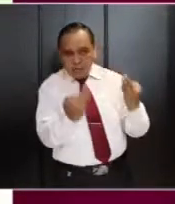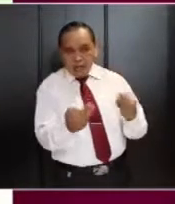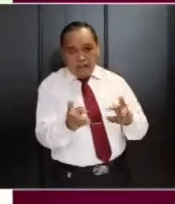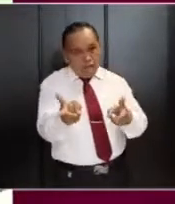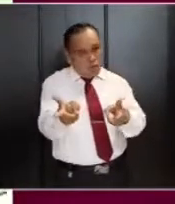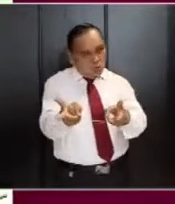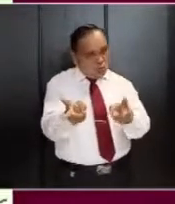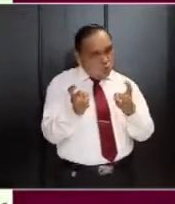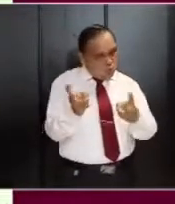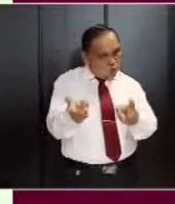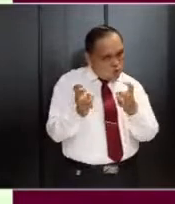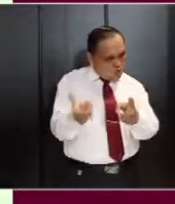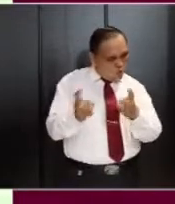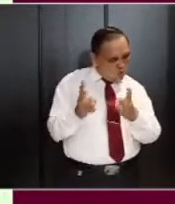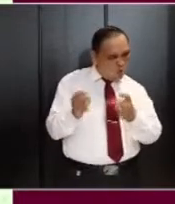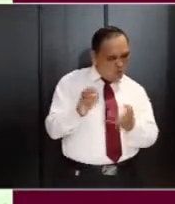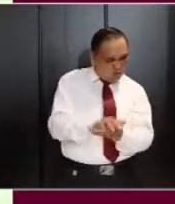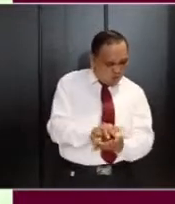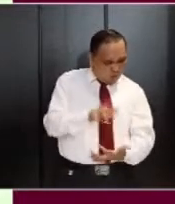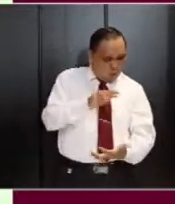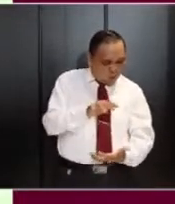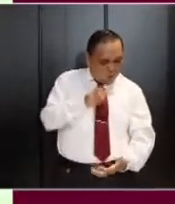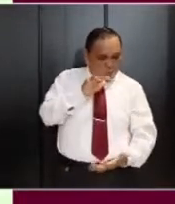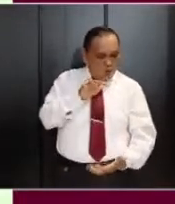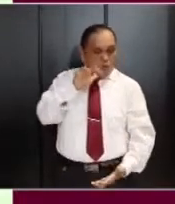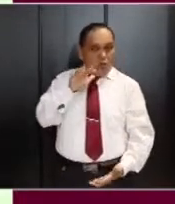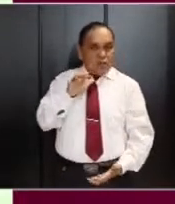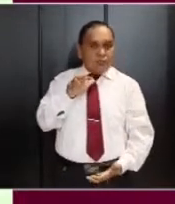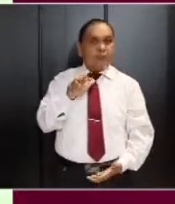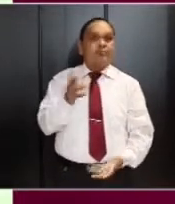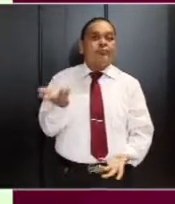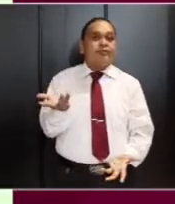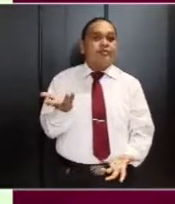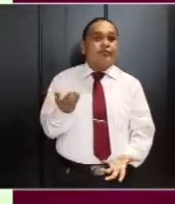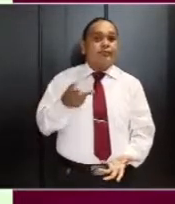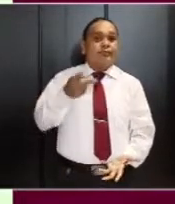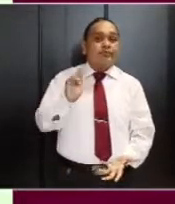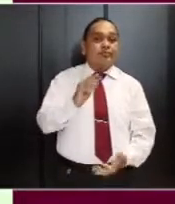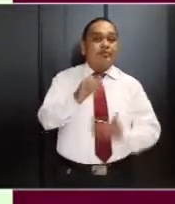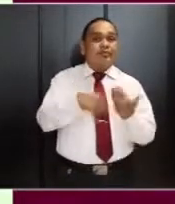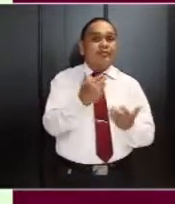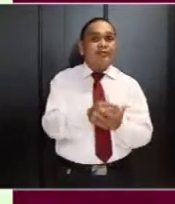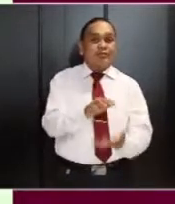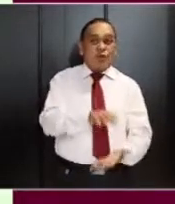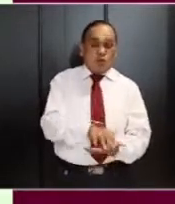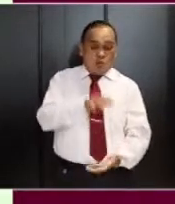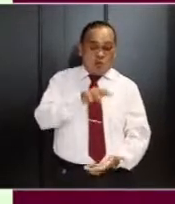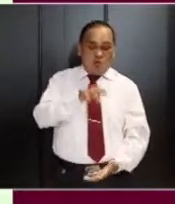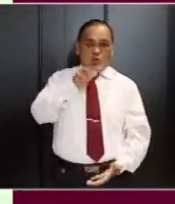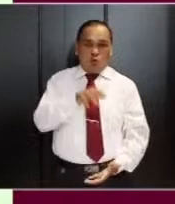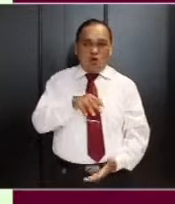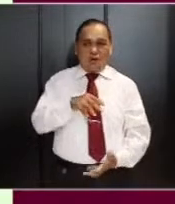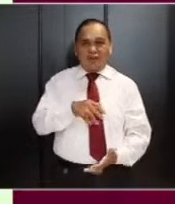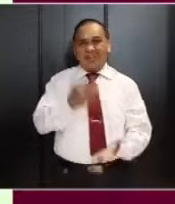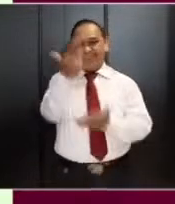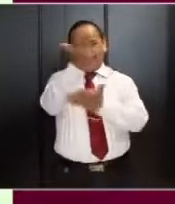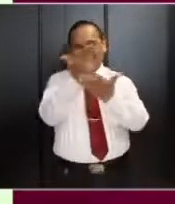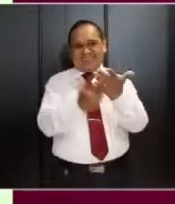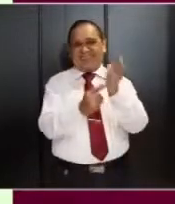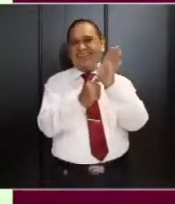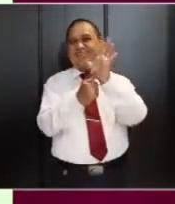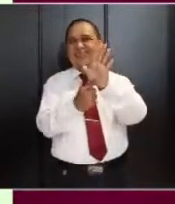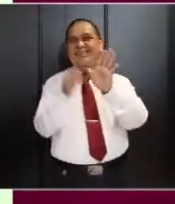robó a desmedida y a despoblado. Sí, esa campaña, imagínense, esa campaña, y ahí está la caricatura de Iris. La